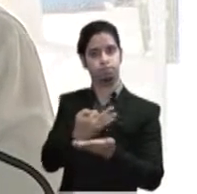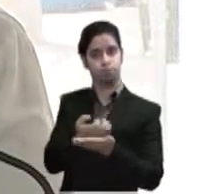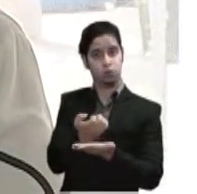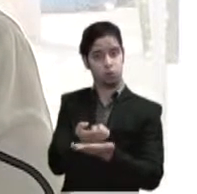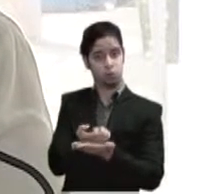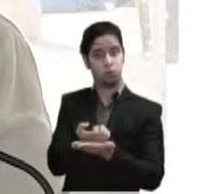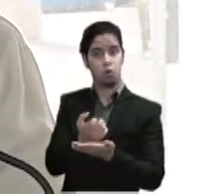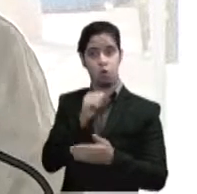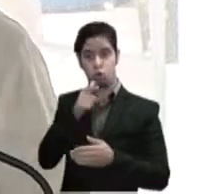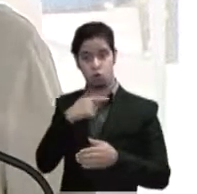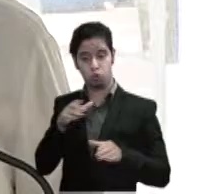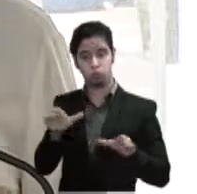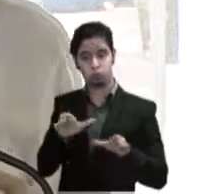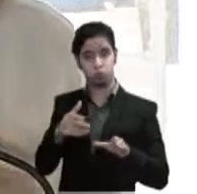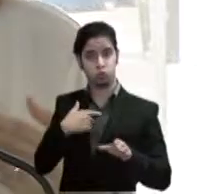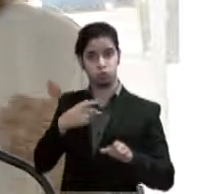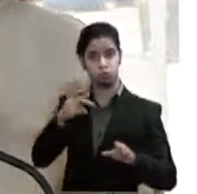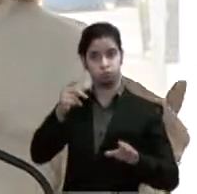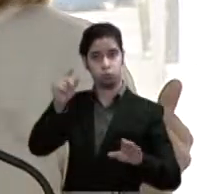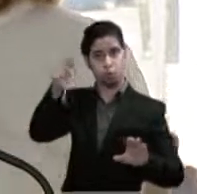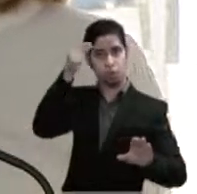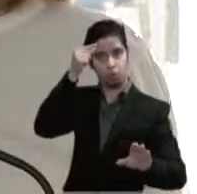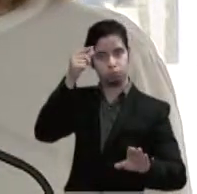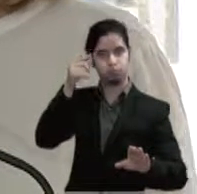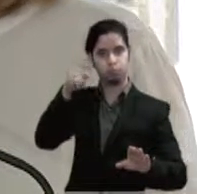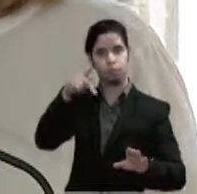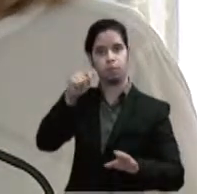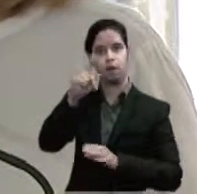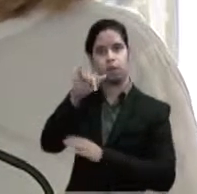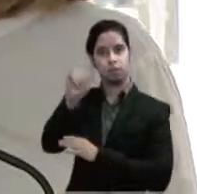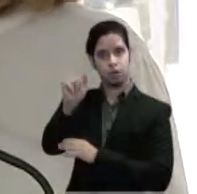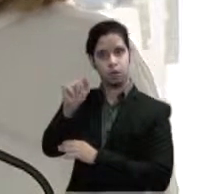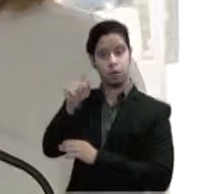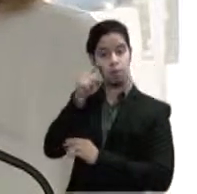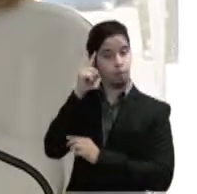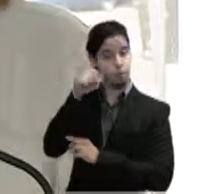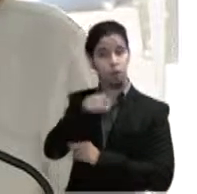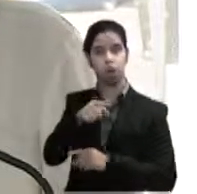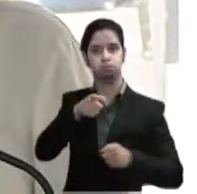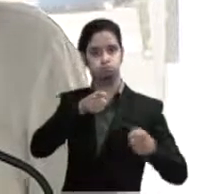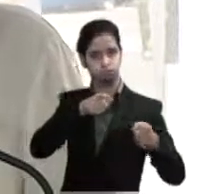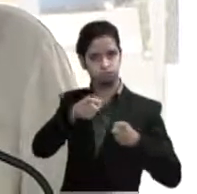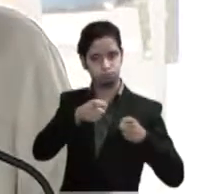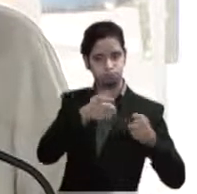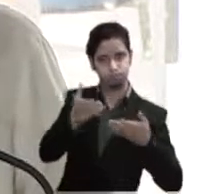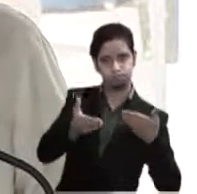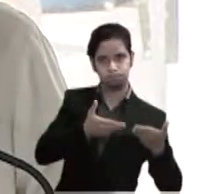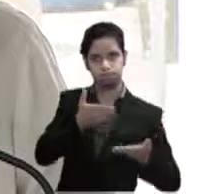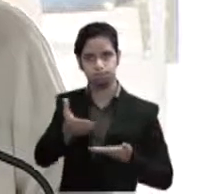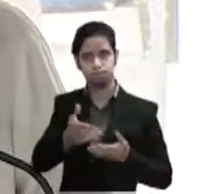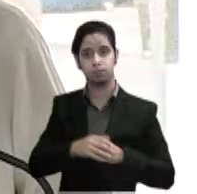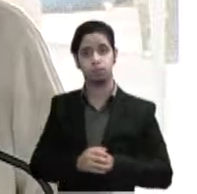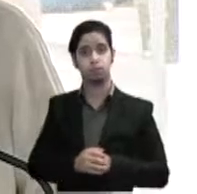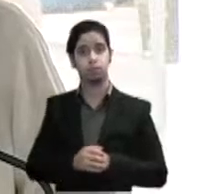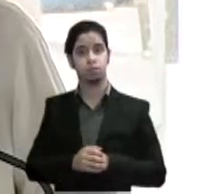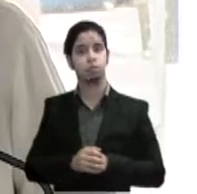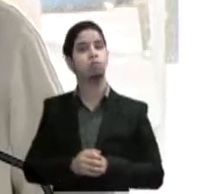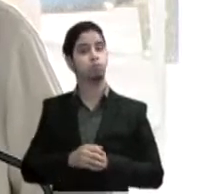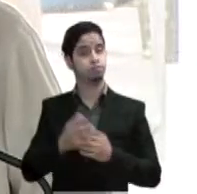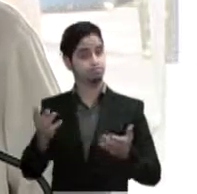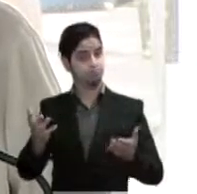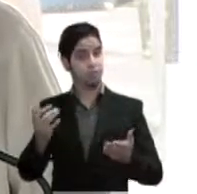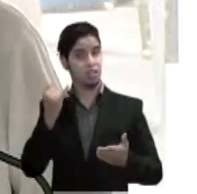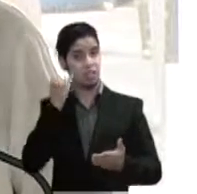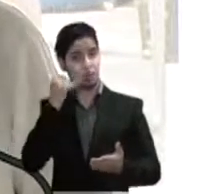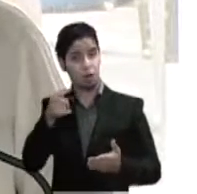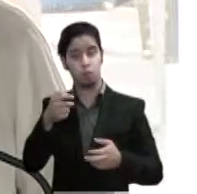manejando. Pues, si hay un problema de dinero y el gobierno central